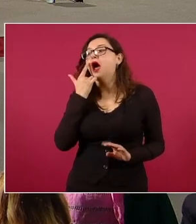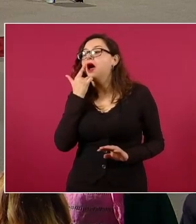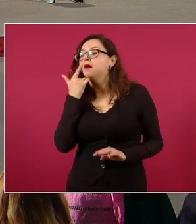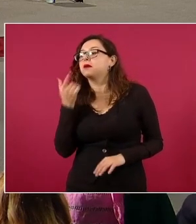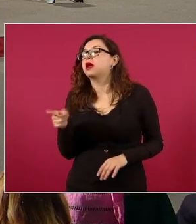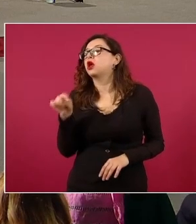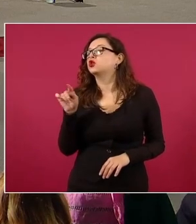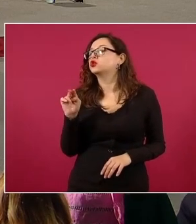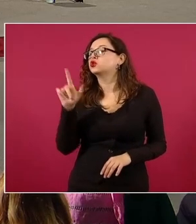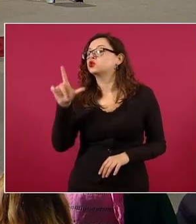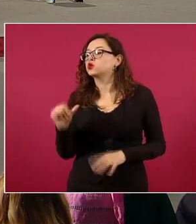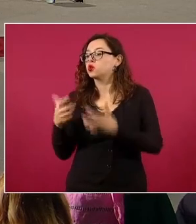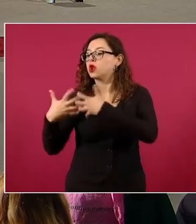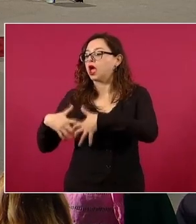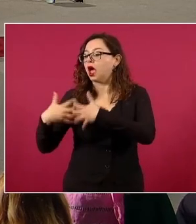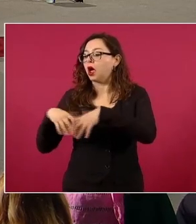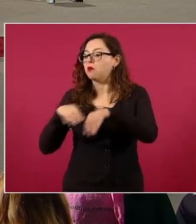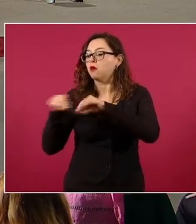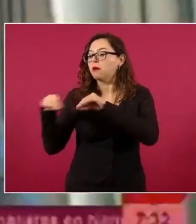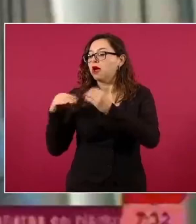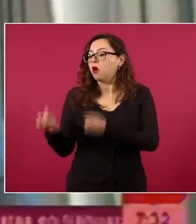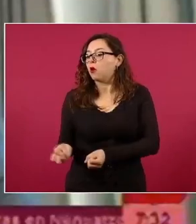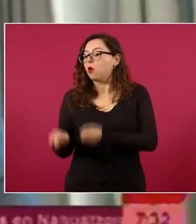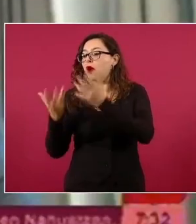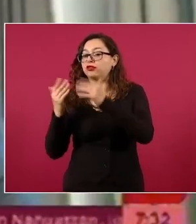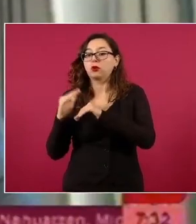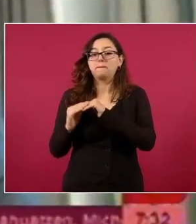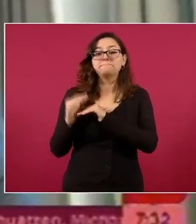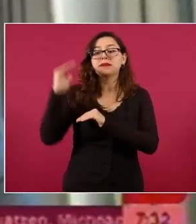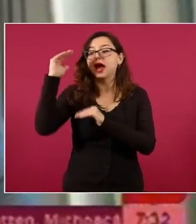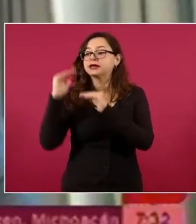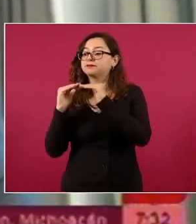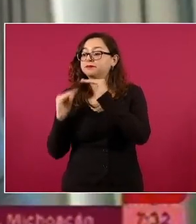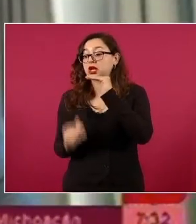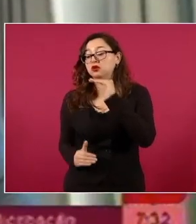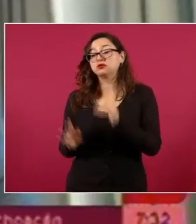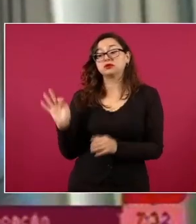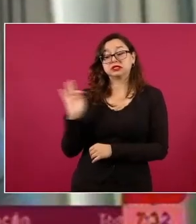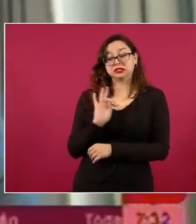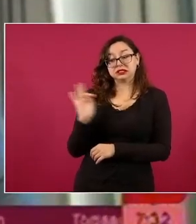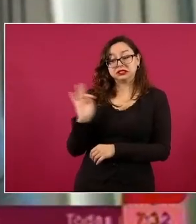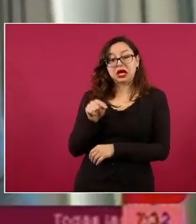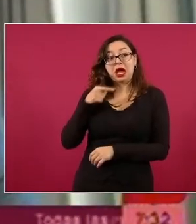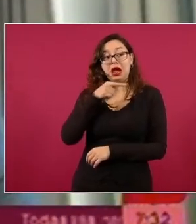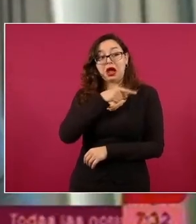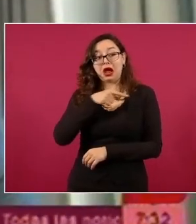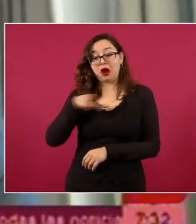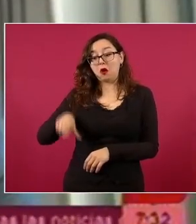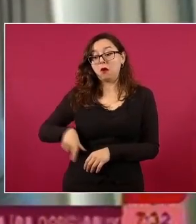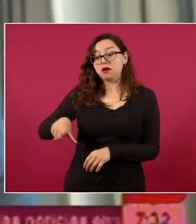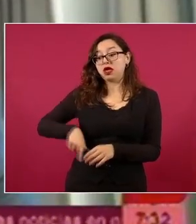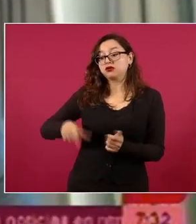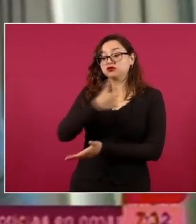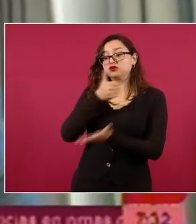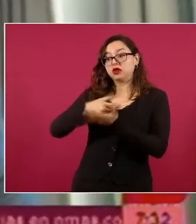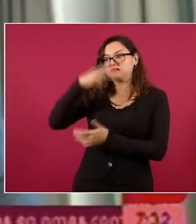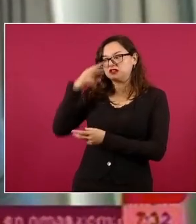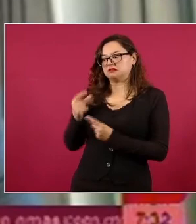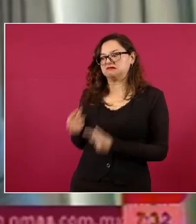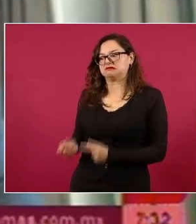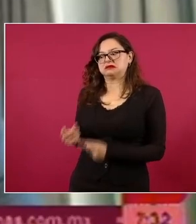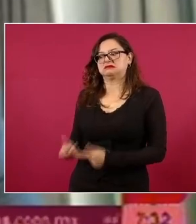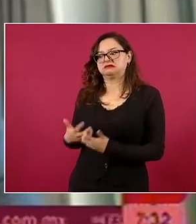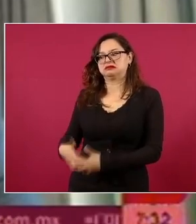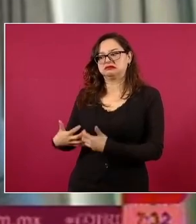de combustóleo en la refinería de Tula, que pudieron haber provocado esta contingencia ambiental que se vivió